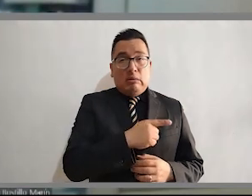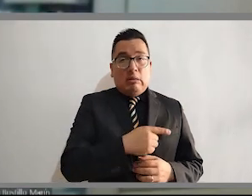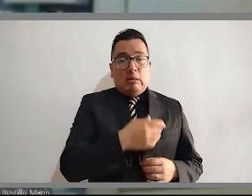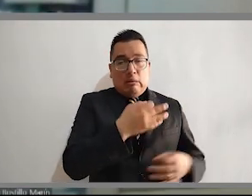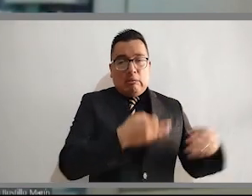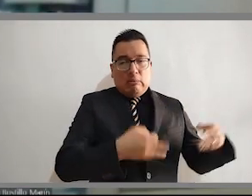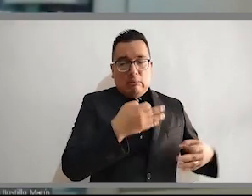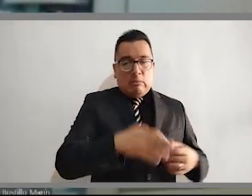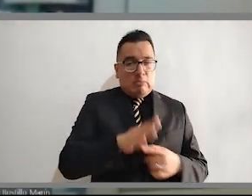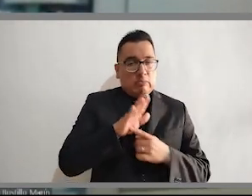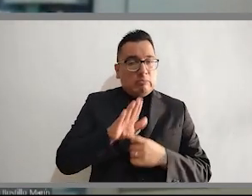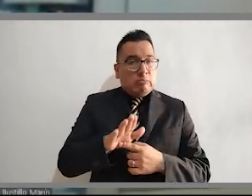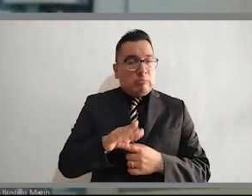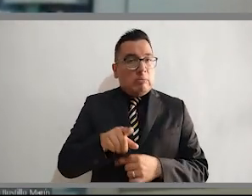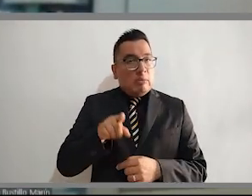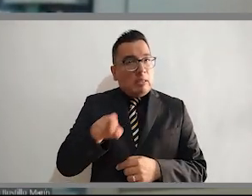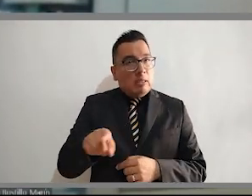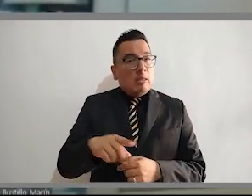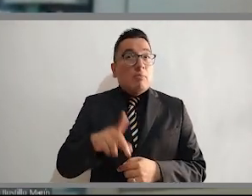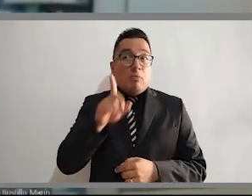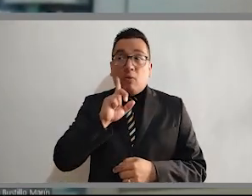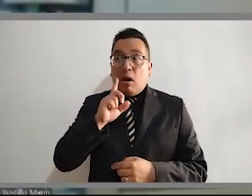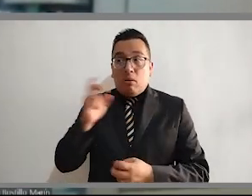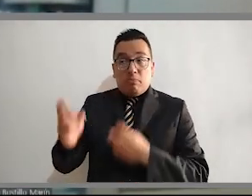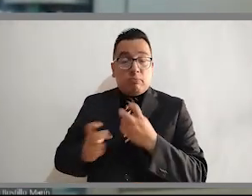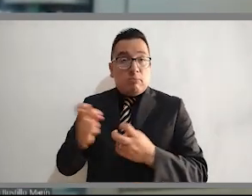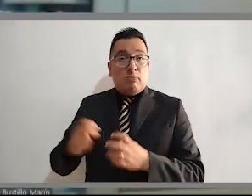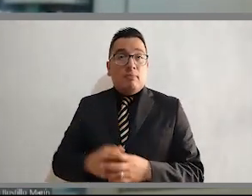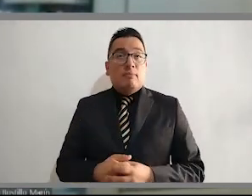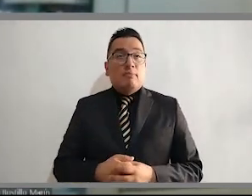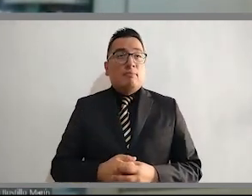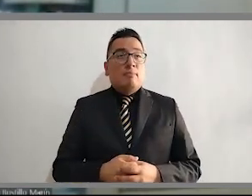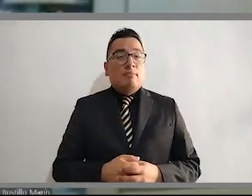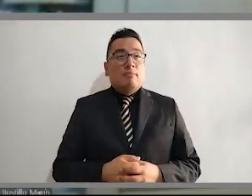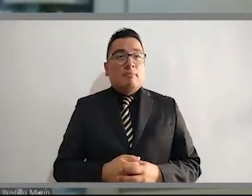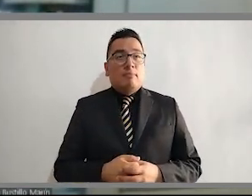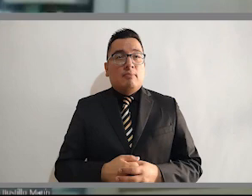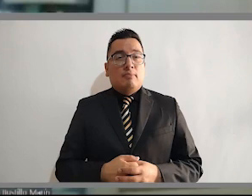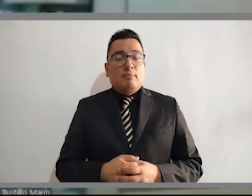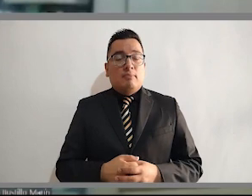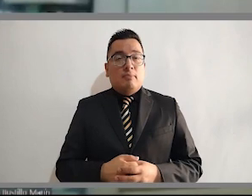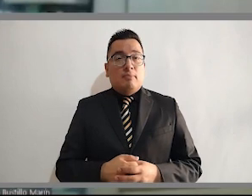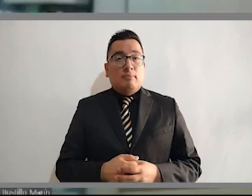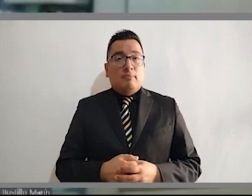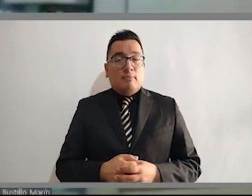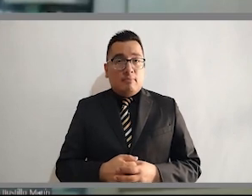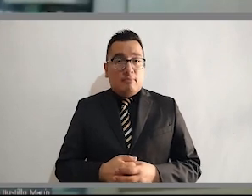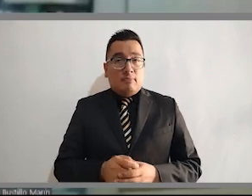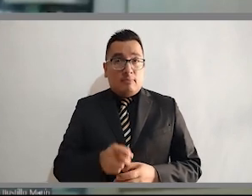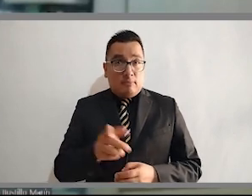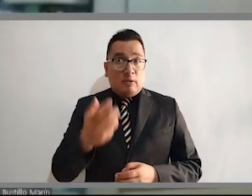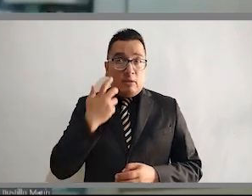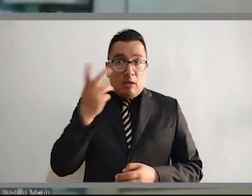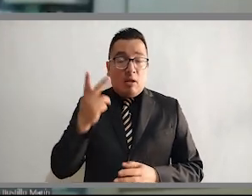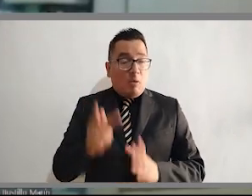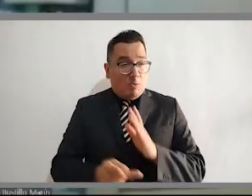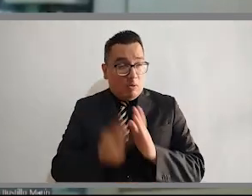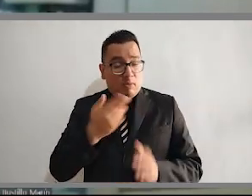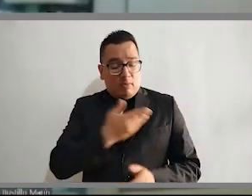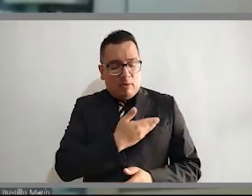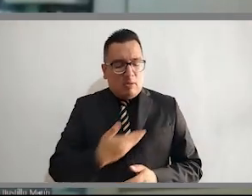¿no? Y al quererse reelegir, contra la síndica, por supuesto, y al quererse reelegir, un grupo de